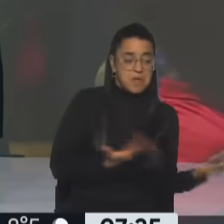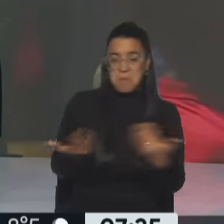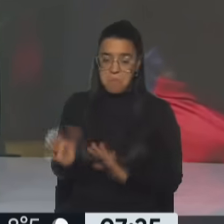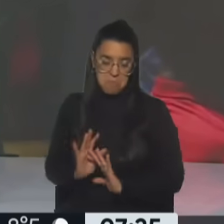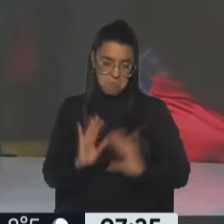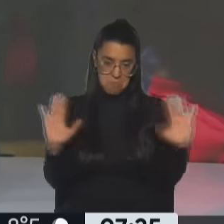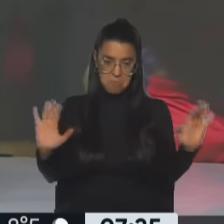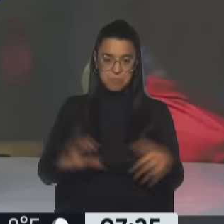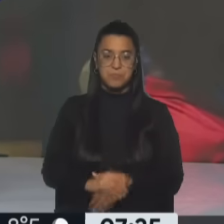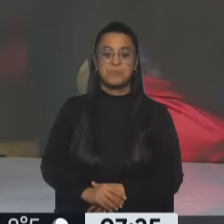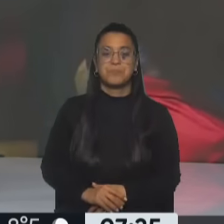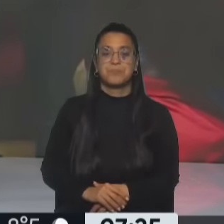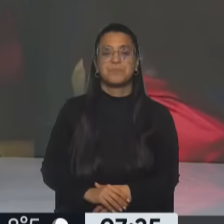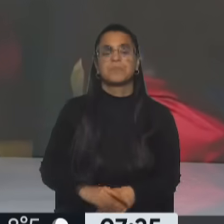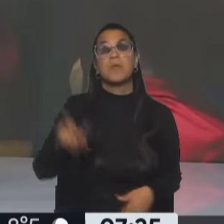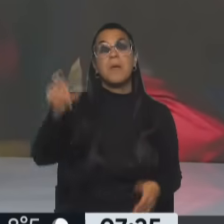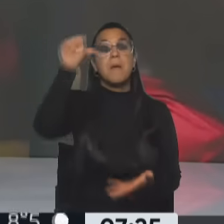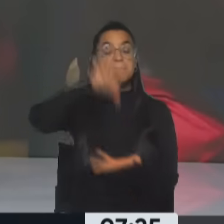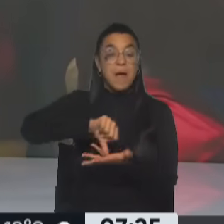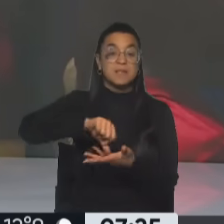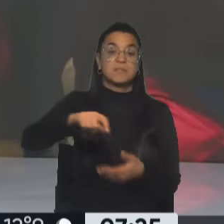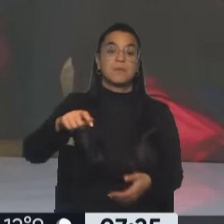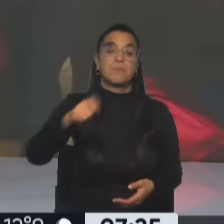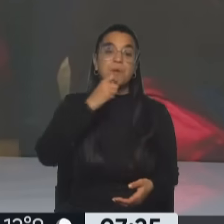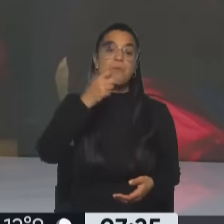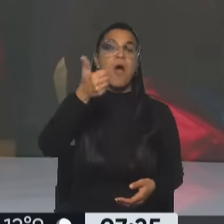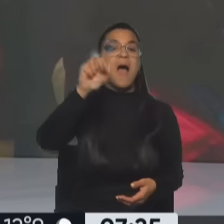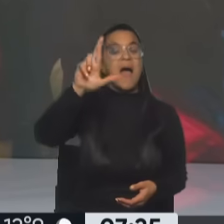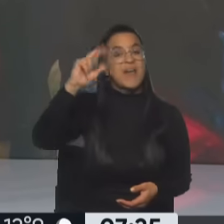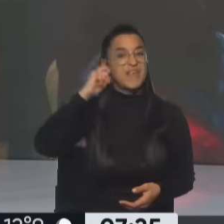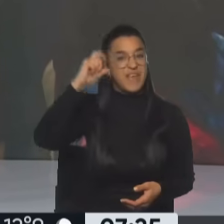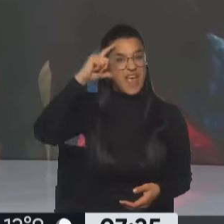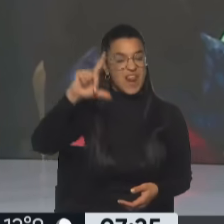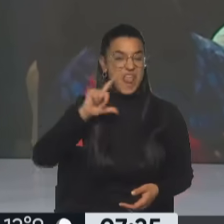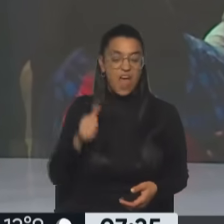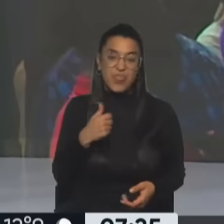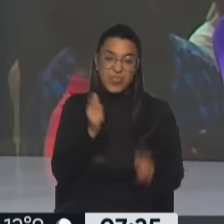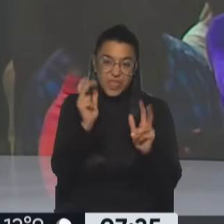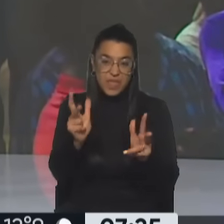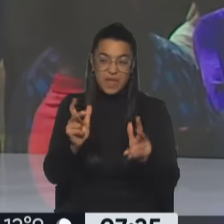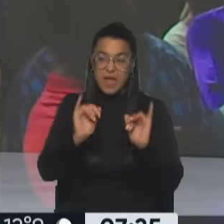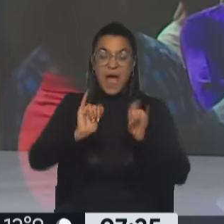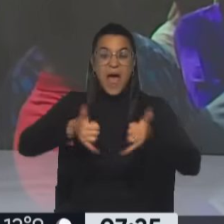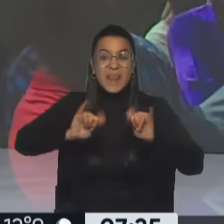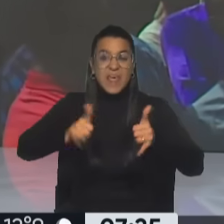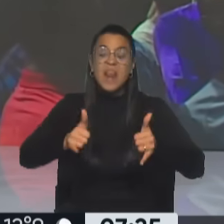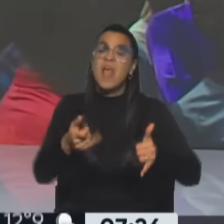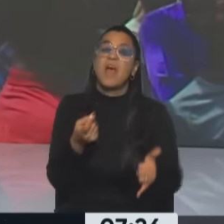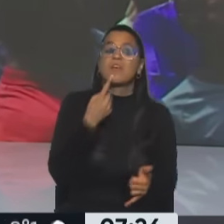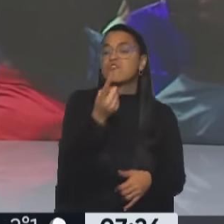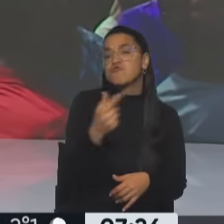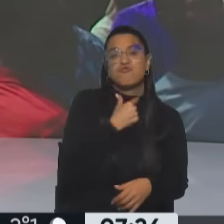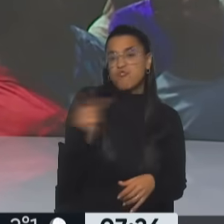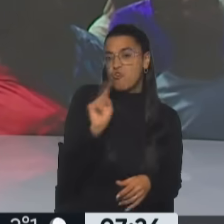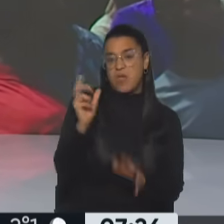posible intervención, y países como Argelia, que dijeron que rechazaban una intervención militar